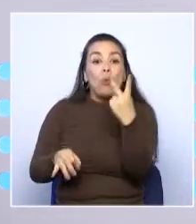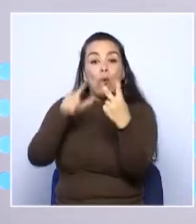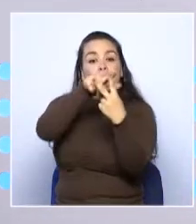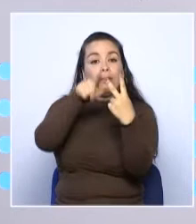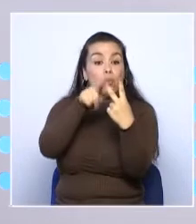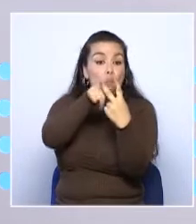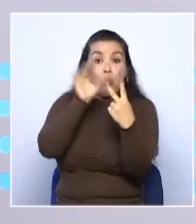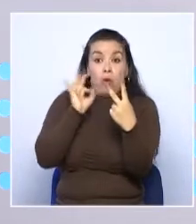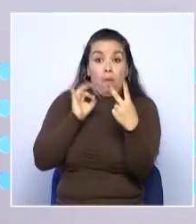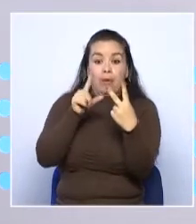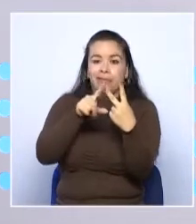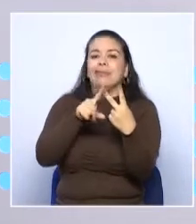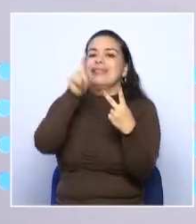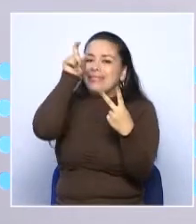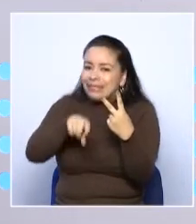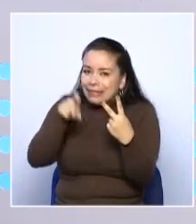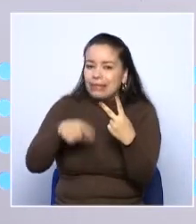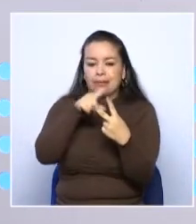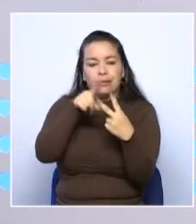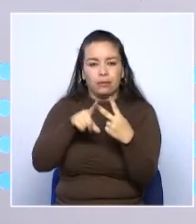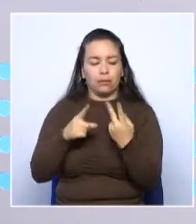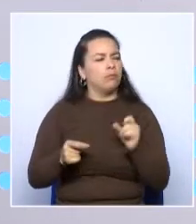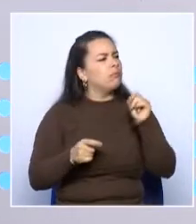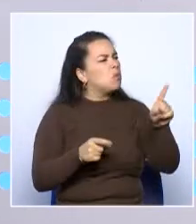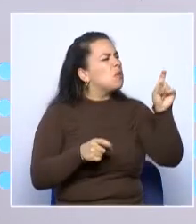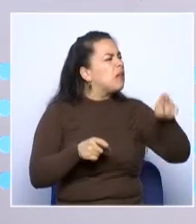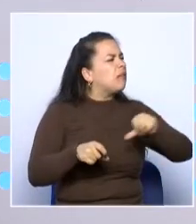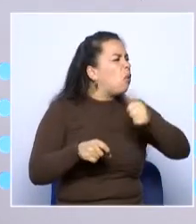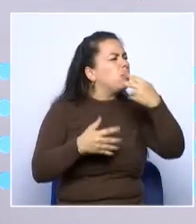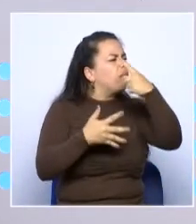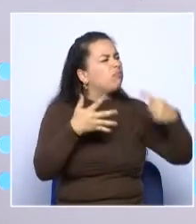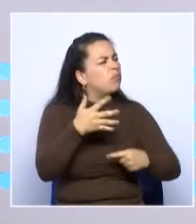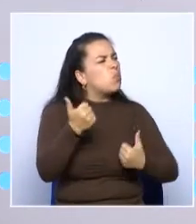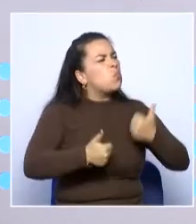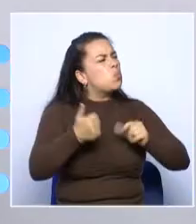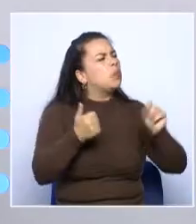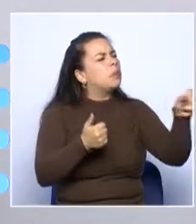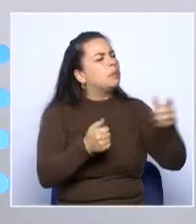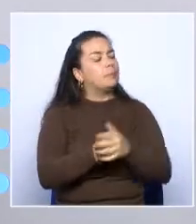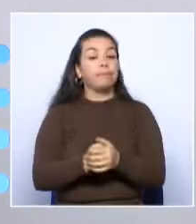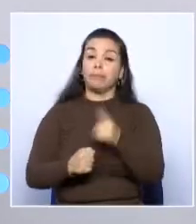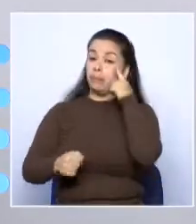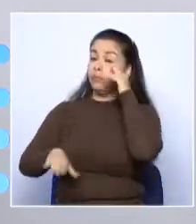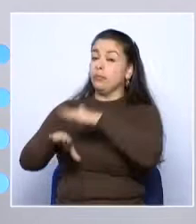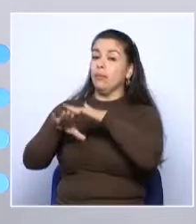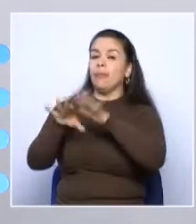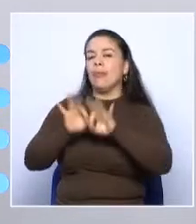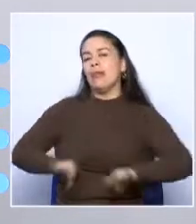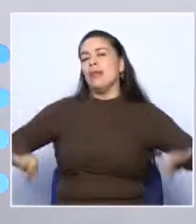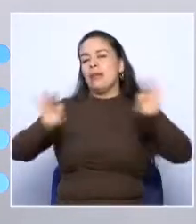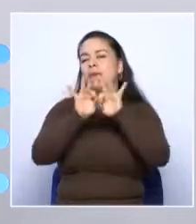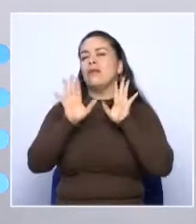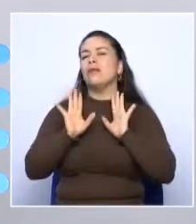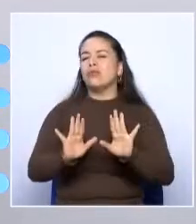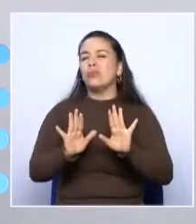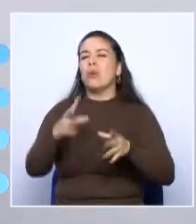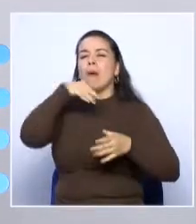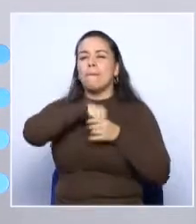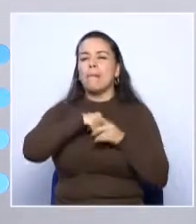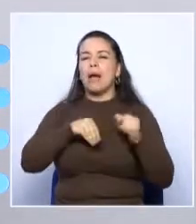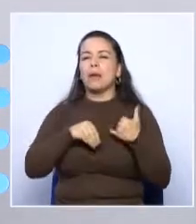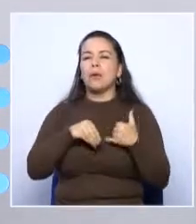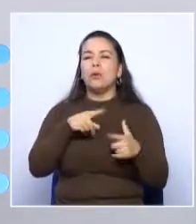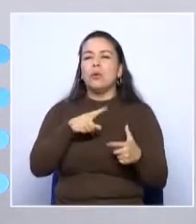casos y qué exámenes necesitaría el laboratorio del paciente, la paciente? Claro, en ese caso lo primero que hay que descartar es que no haya ninguna lesión intraductal que